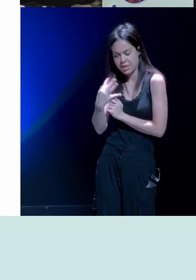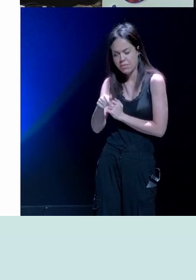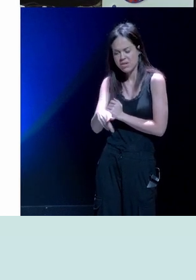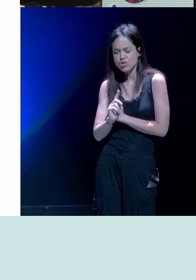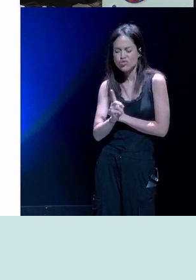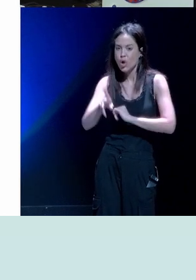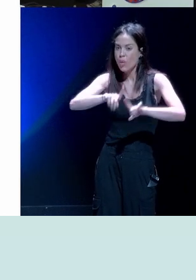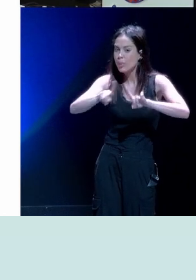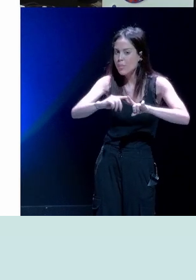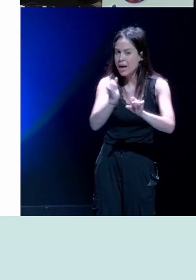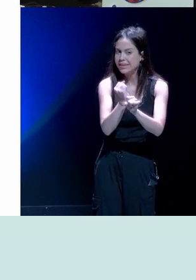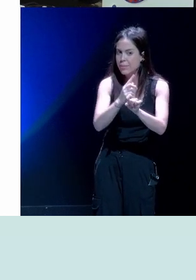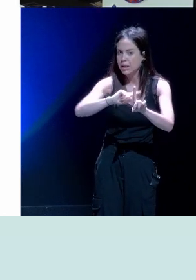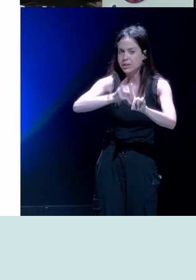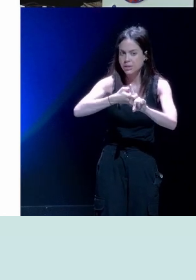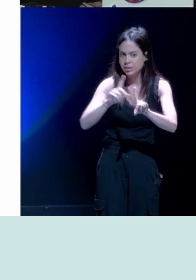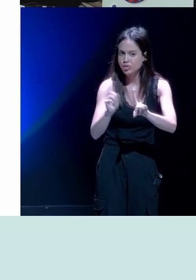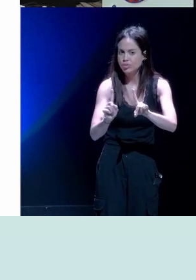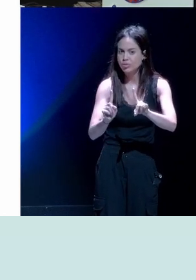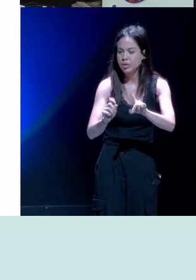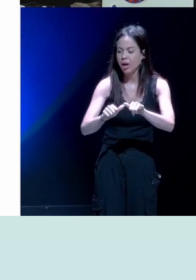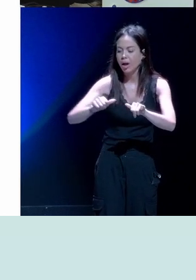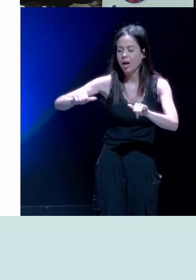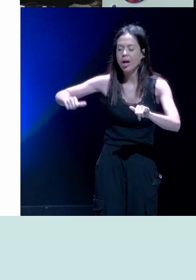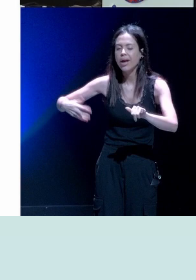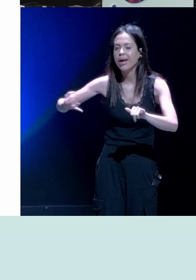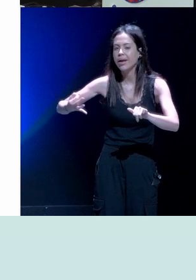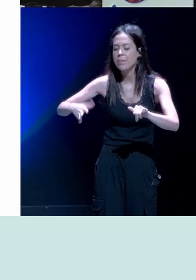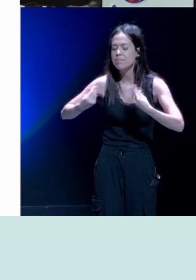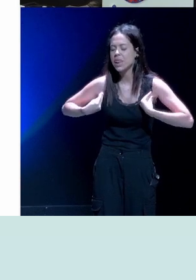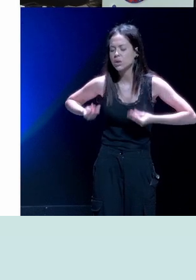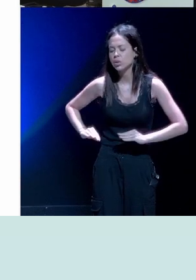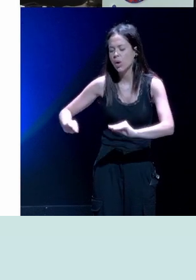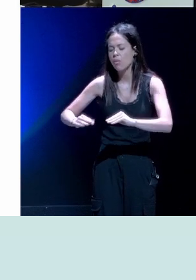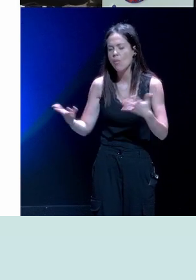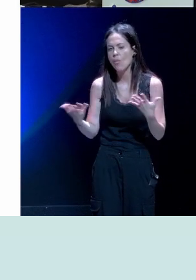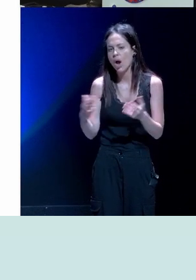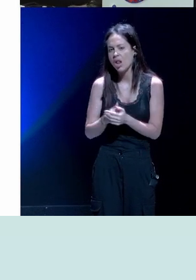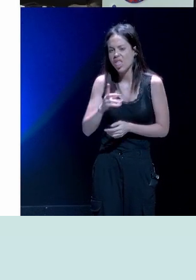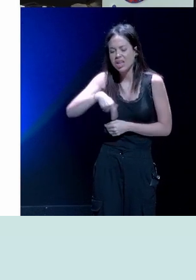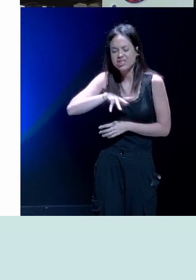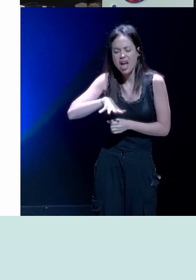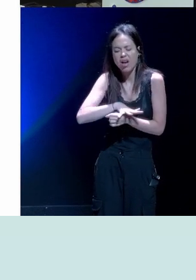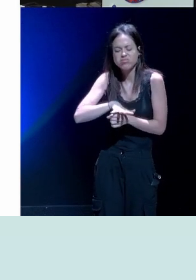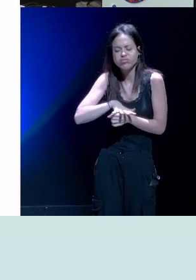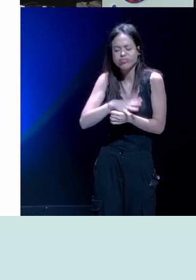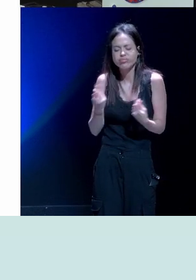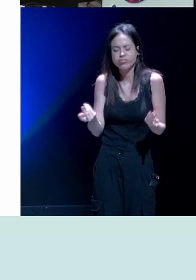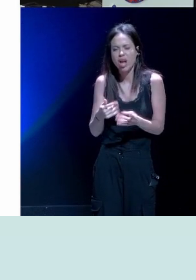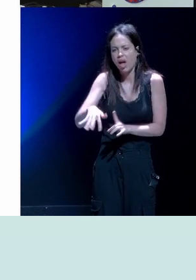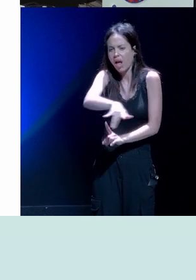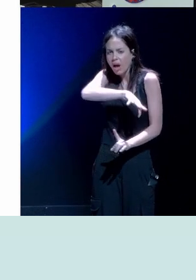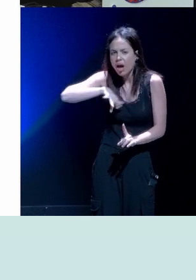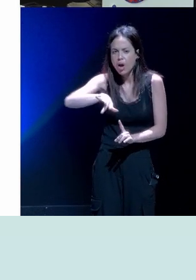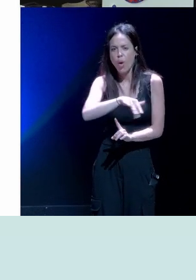esa dificultad concreta. ¿Cuál es su vida cotidiana? ¿Cuál es ese marco en el que se mueve? Y reconstituir el